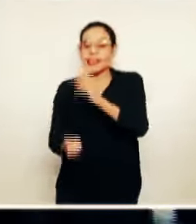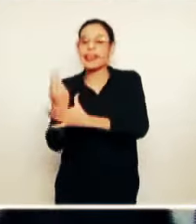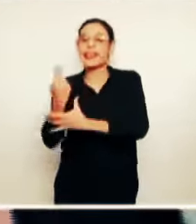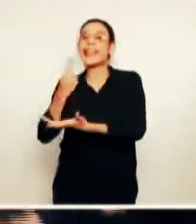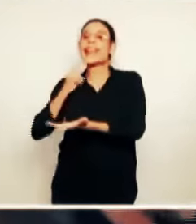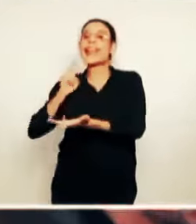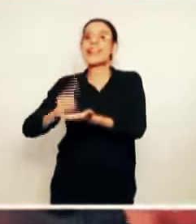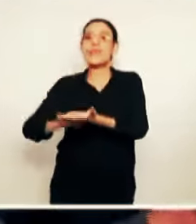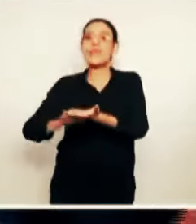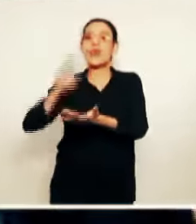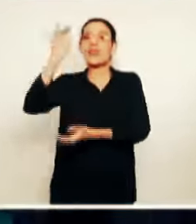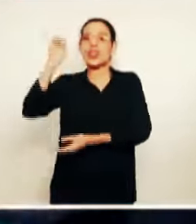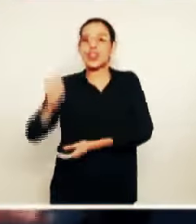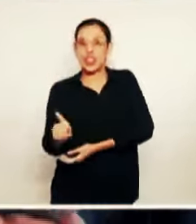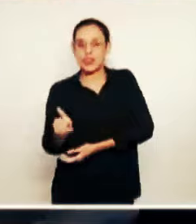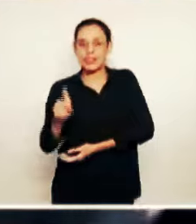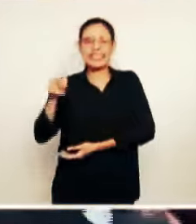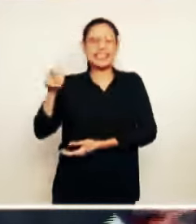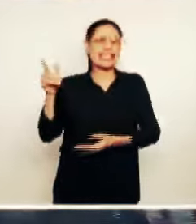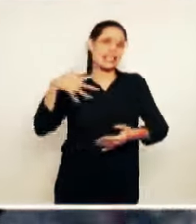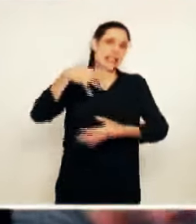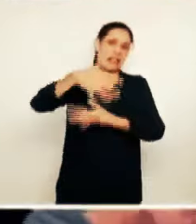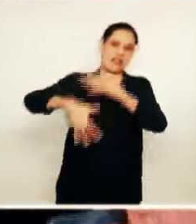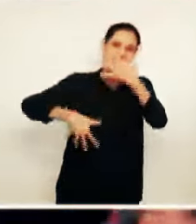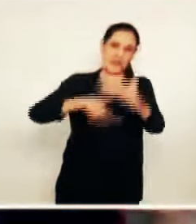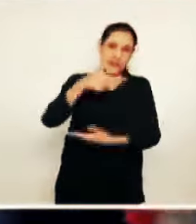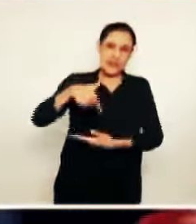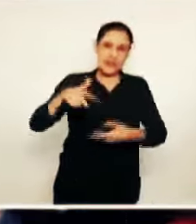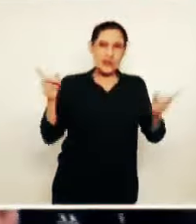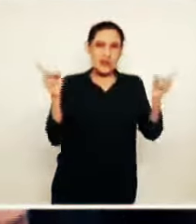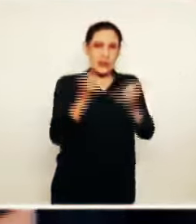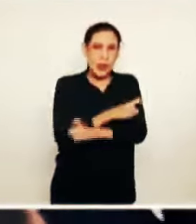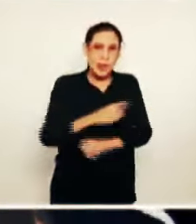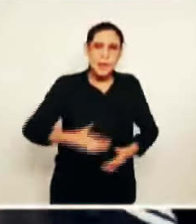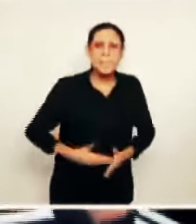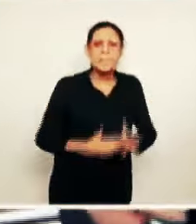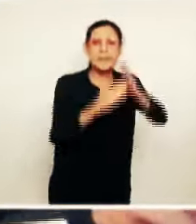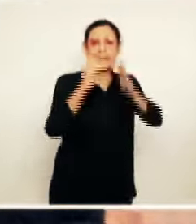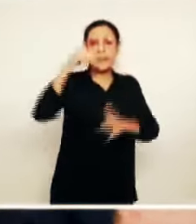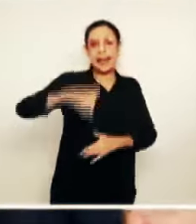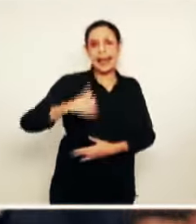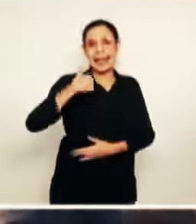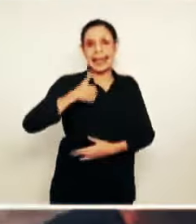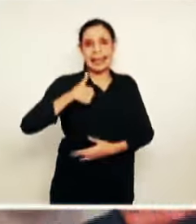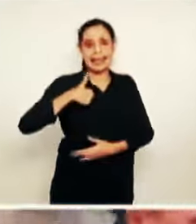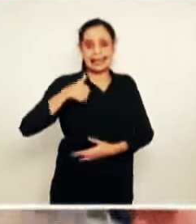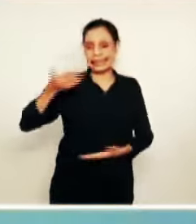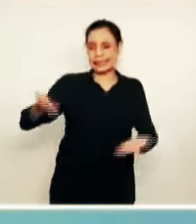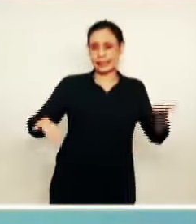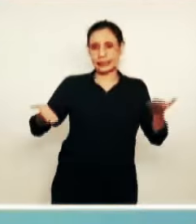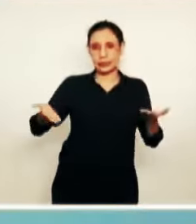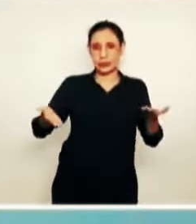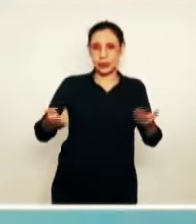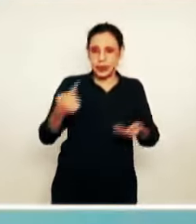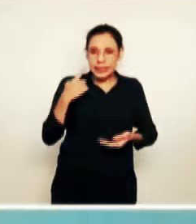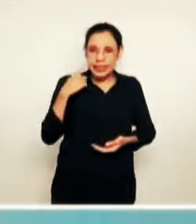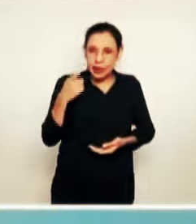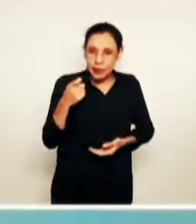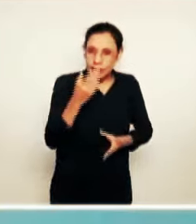uno de los grandes quilombos que tenemos hoy en la República Argentina. Miren ustedes hasta qué punto es